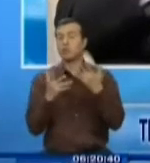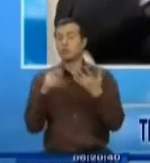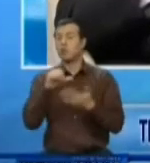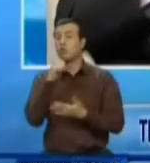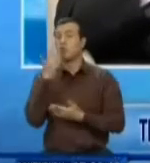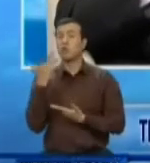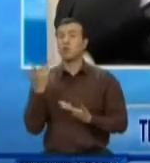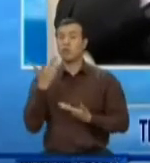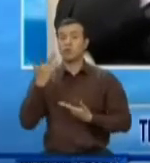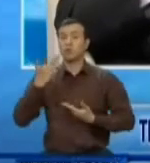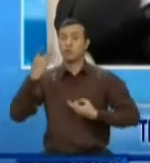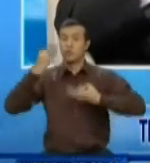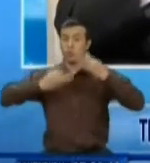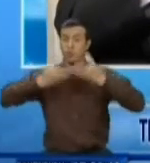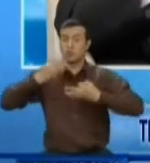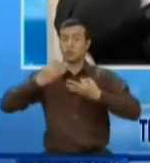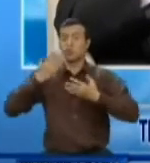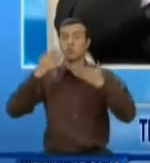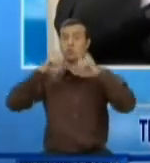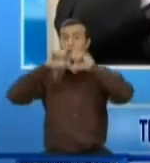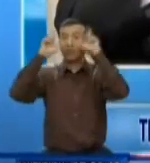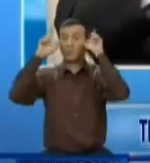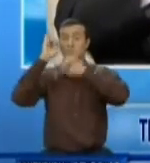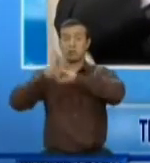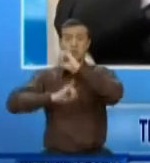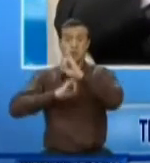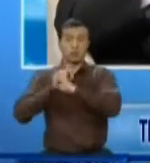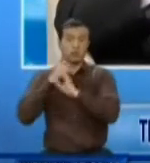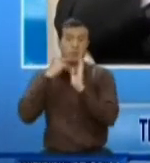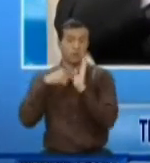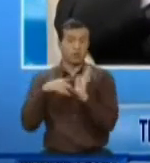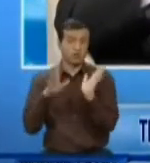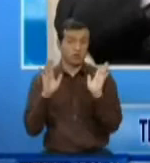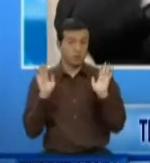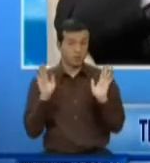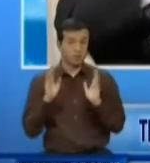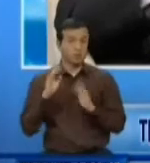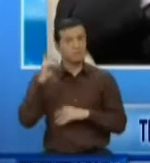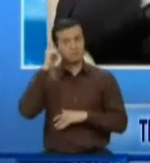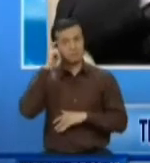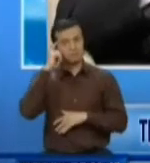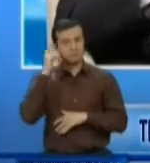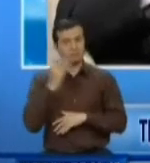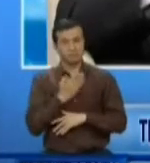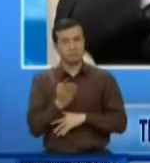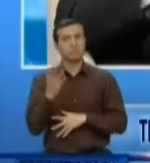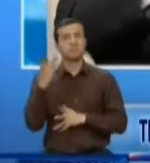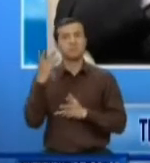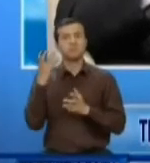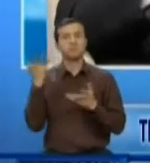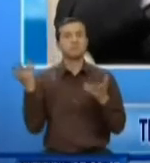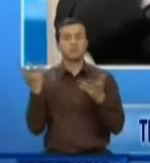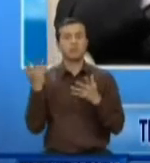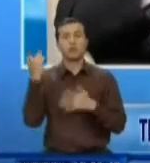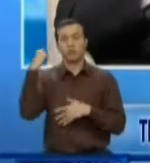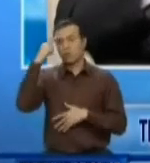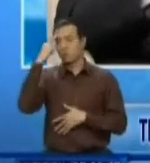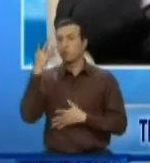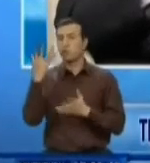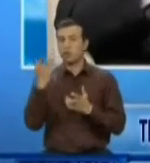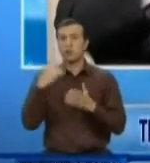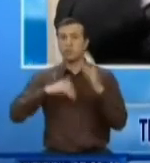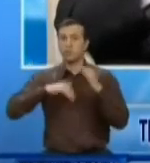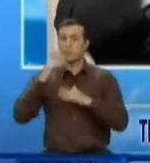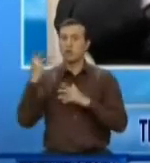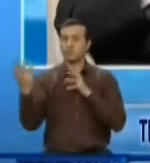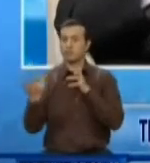una solución de controversia en la cámara de comercio internacional por ejemplo es decir parecería que se quiere tener el estado quisiera tener más